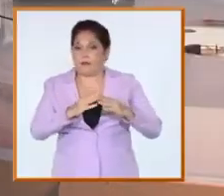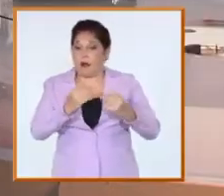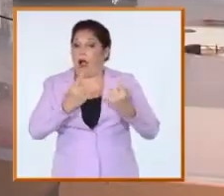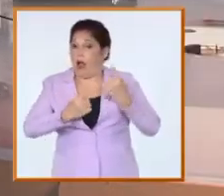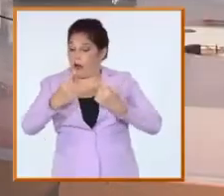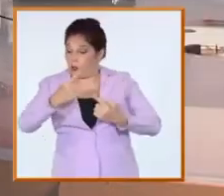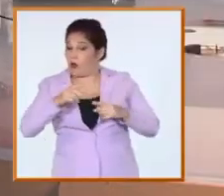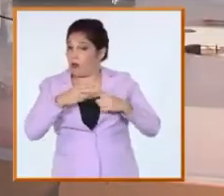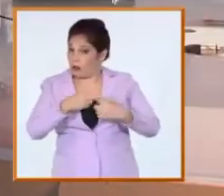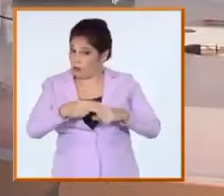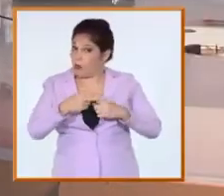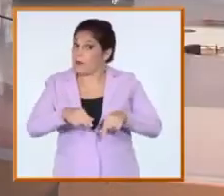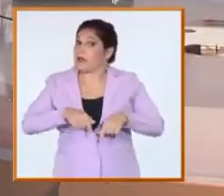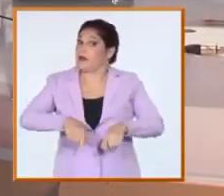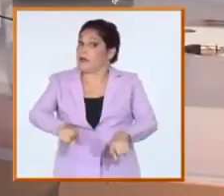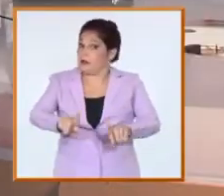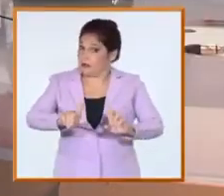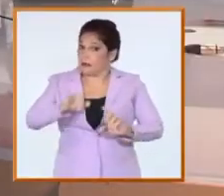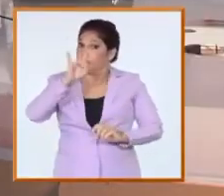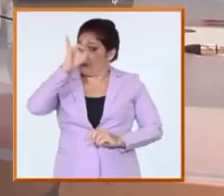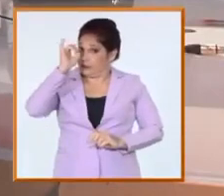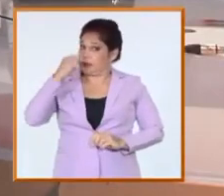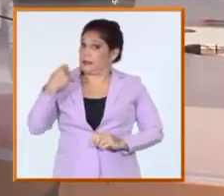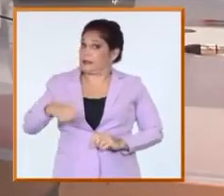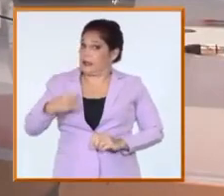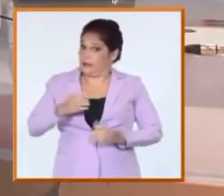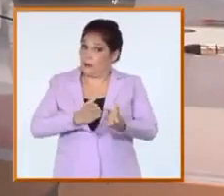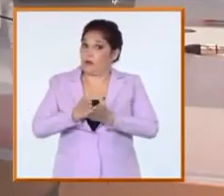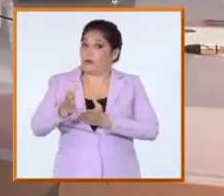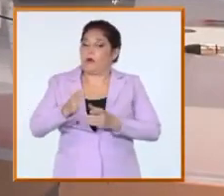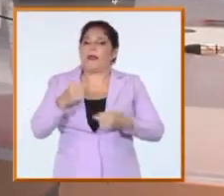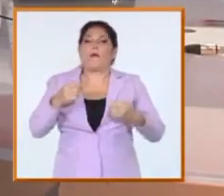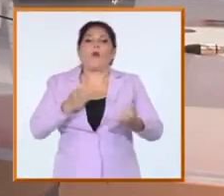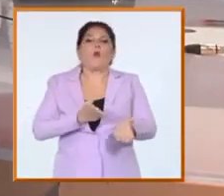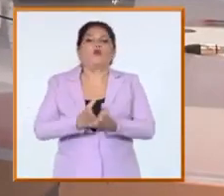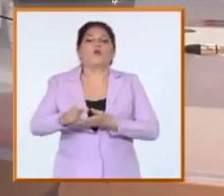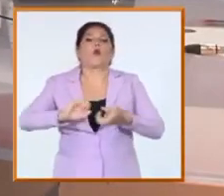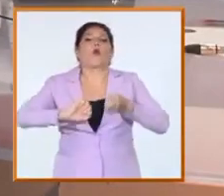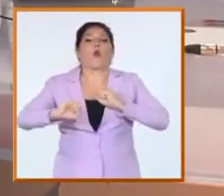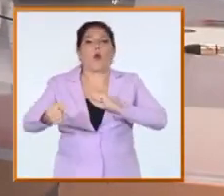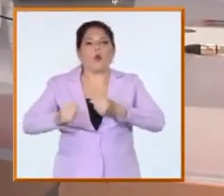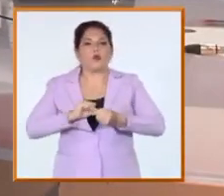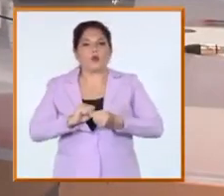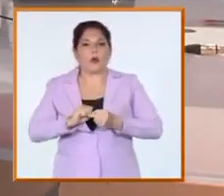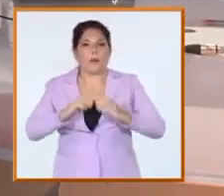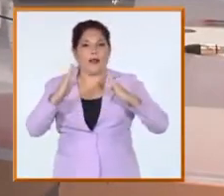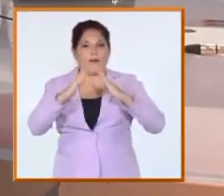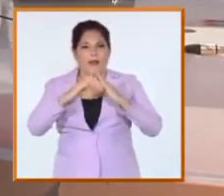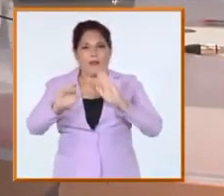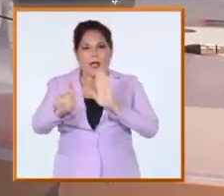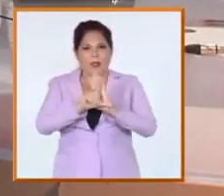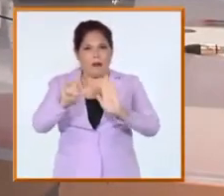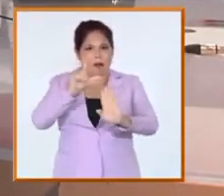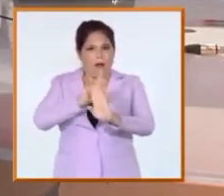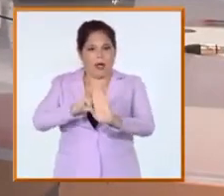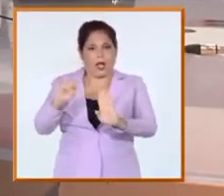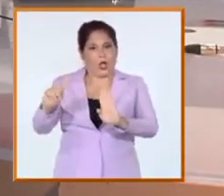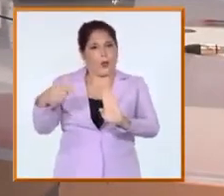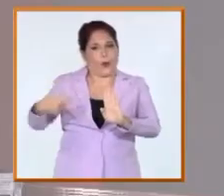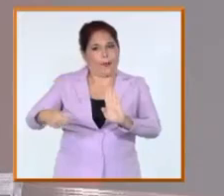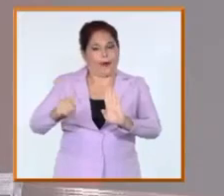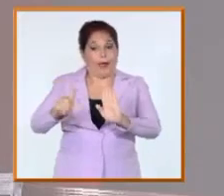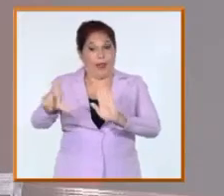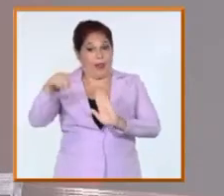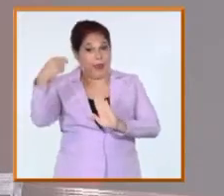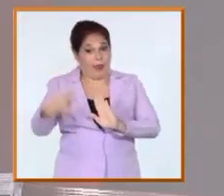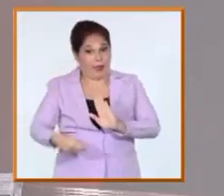cuantos que hay que es un desafío todavía tenemos que seguir y además tenemos que ir en el control los temas de control Porque además por eso en